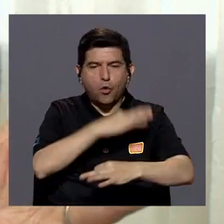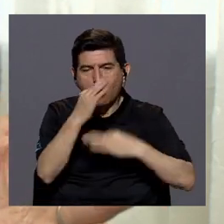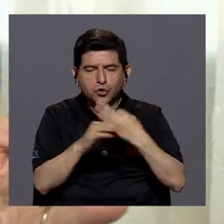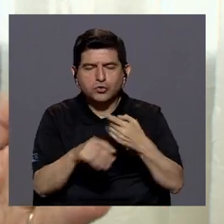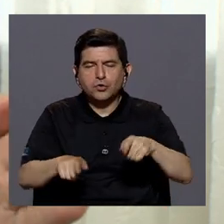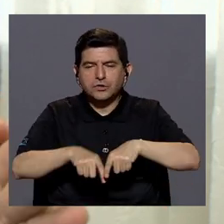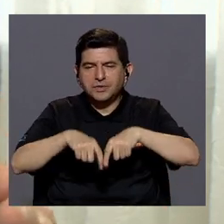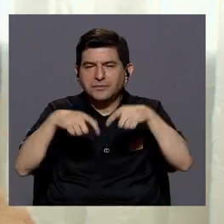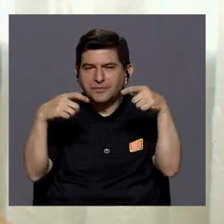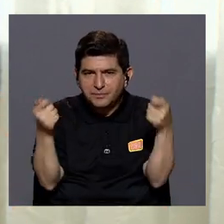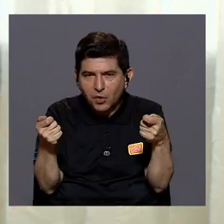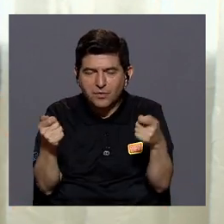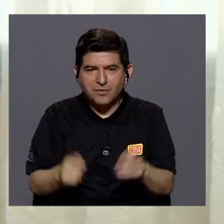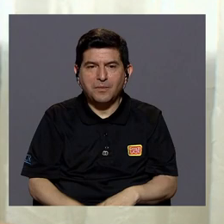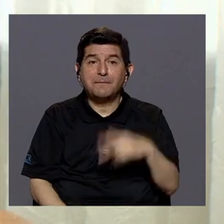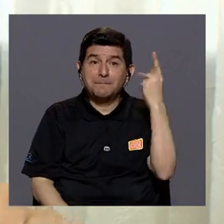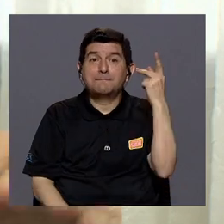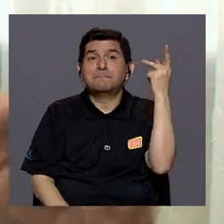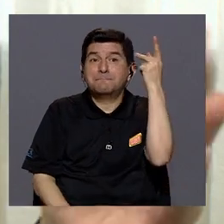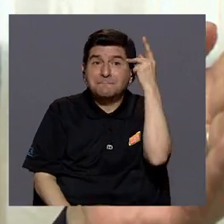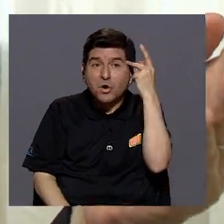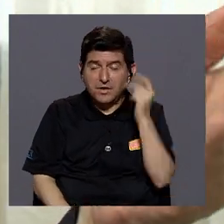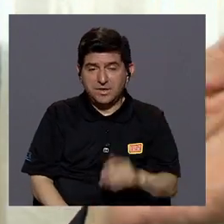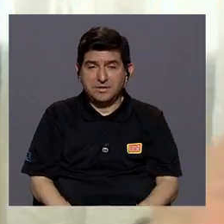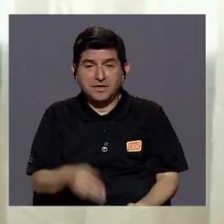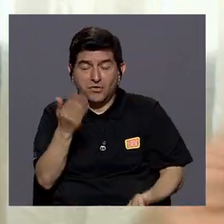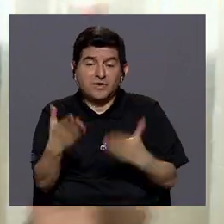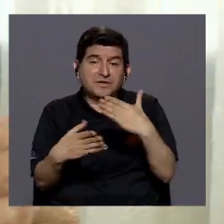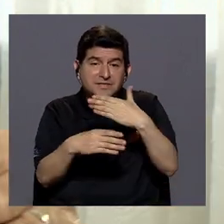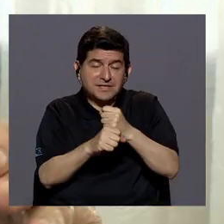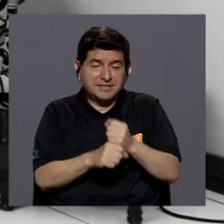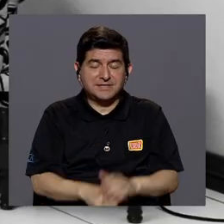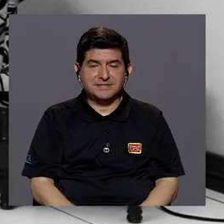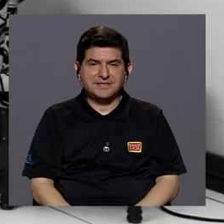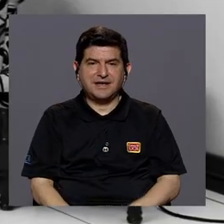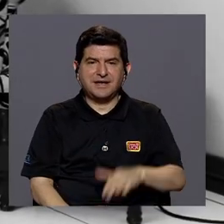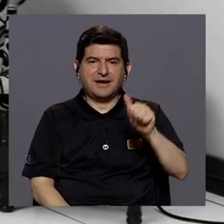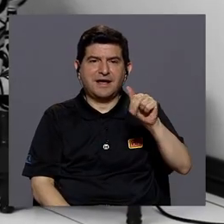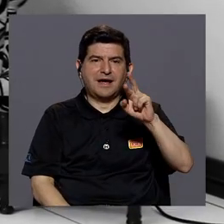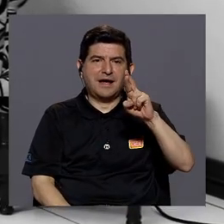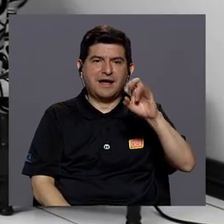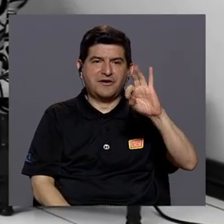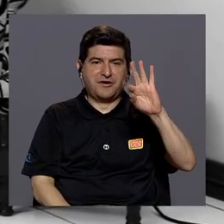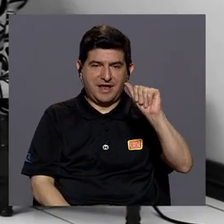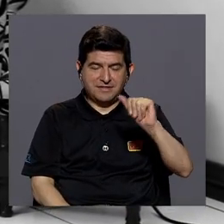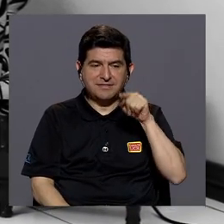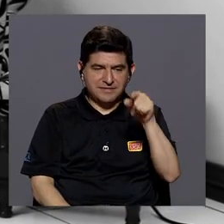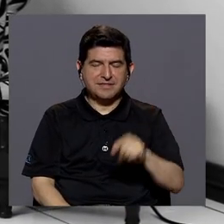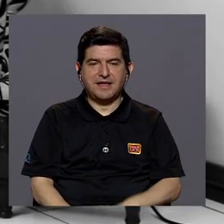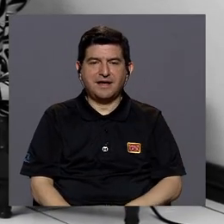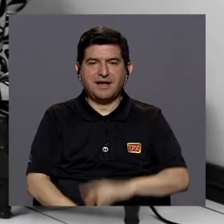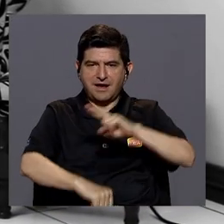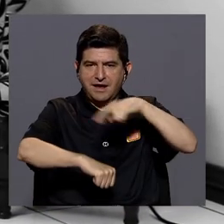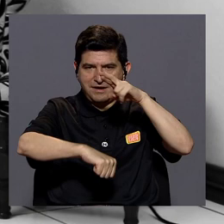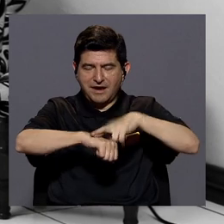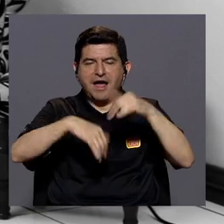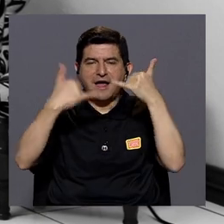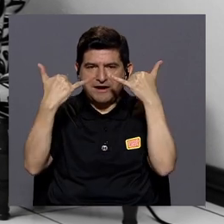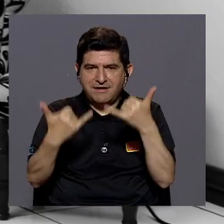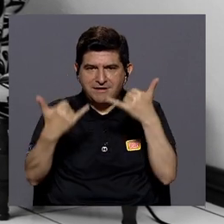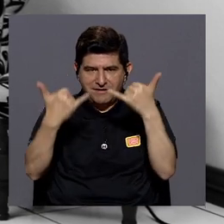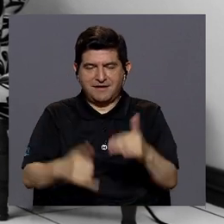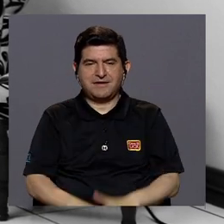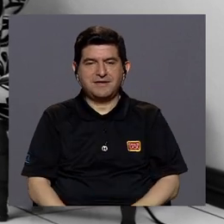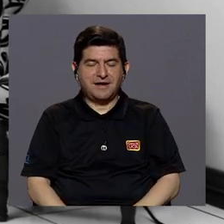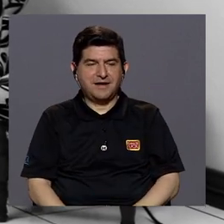periodismo político que es como el que hace Arrieta en la República, que ya de